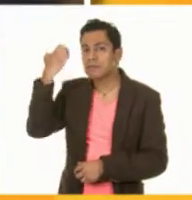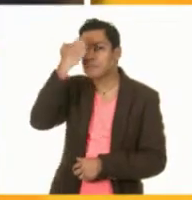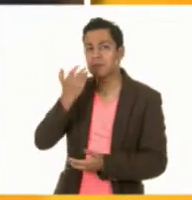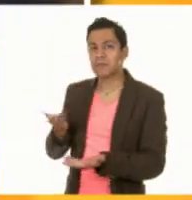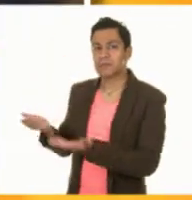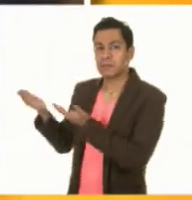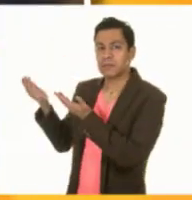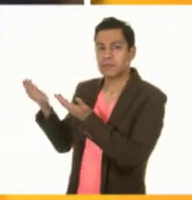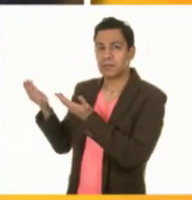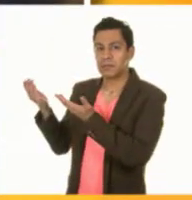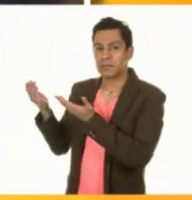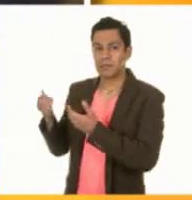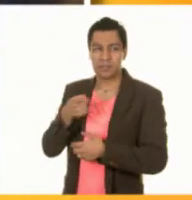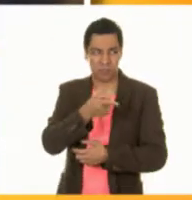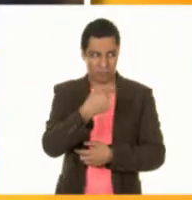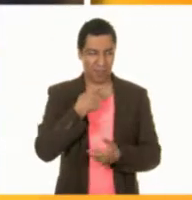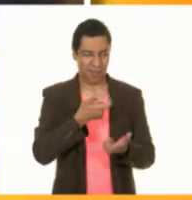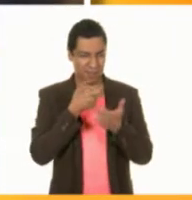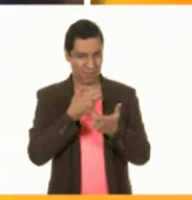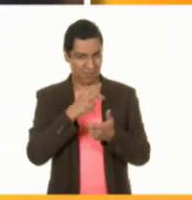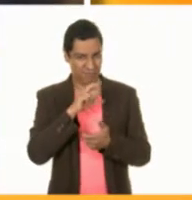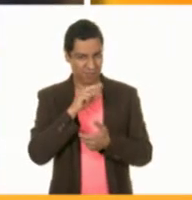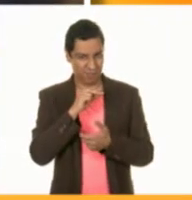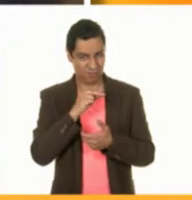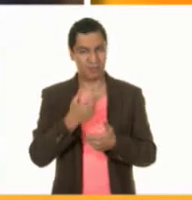No te vayas a burlar, pero